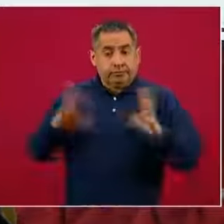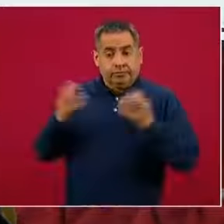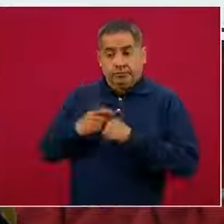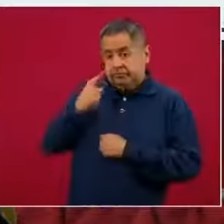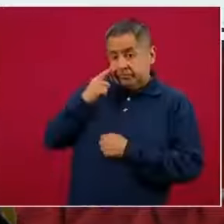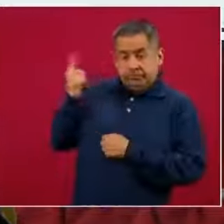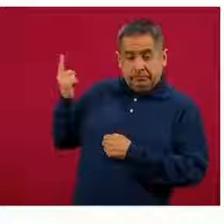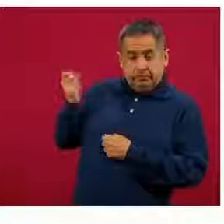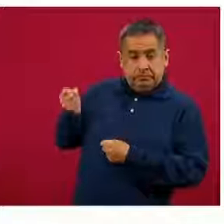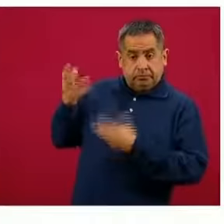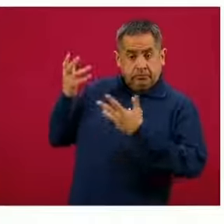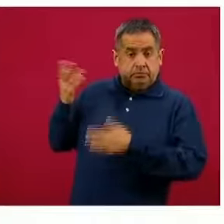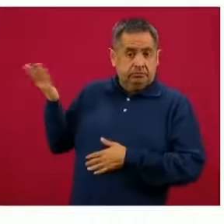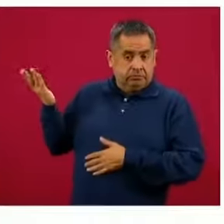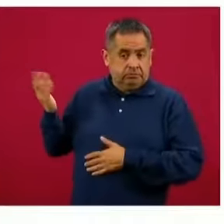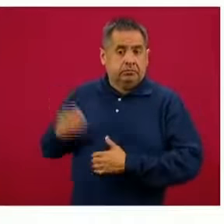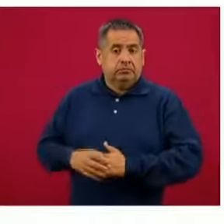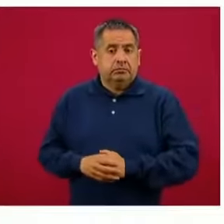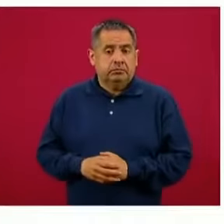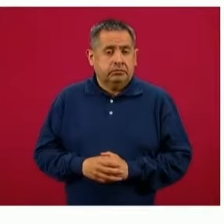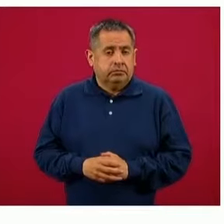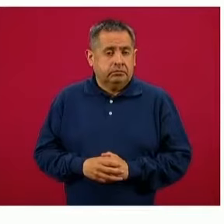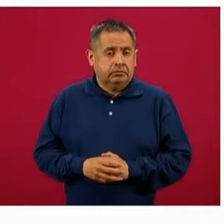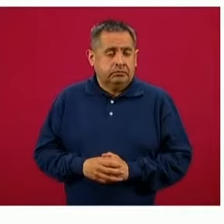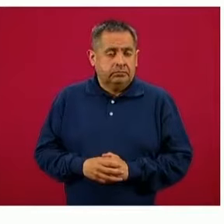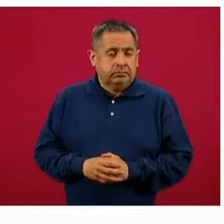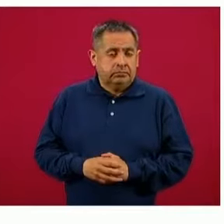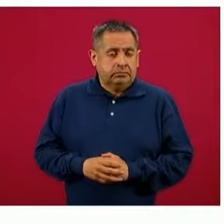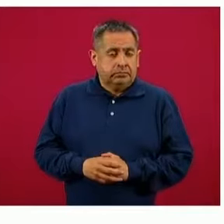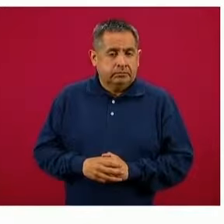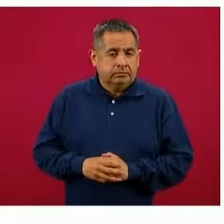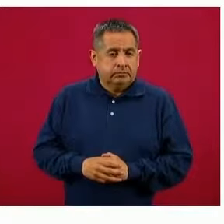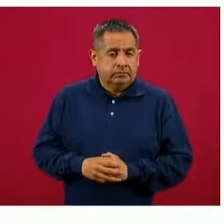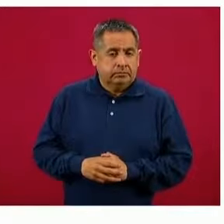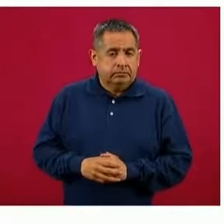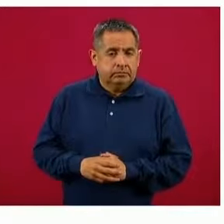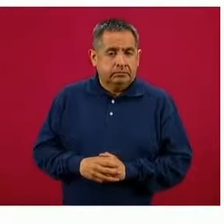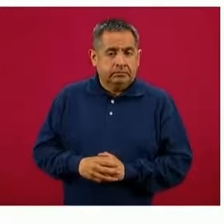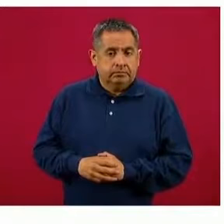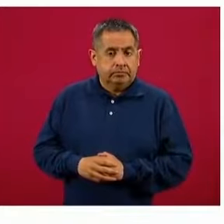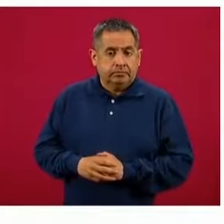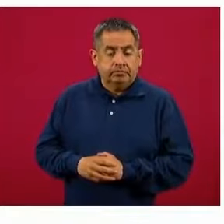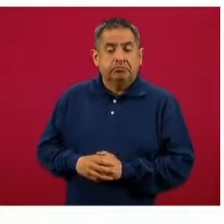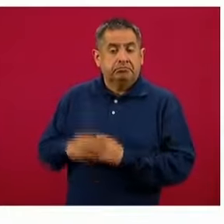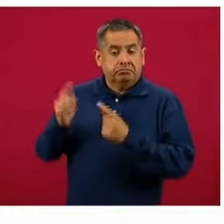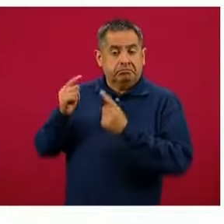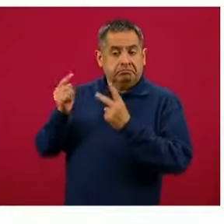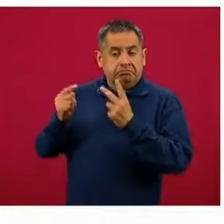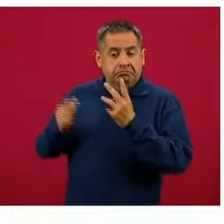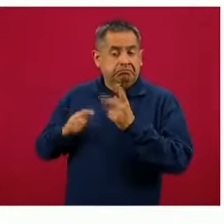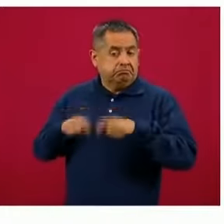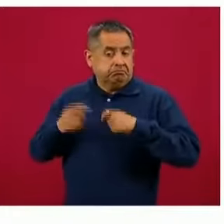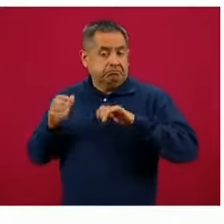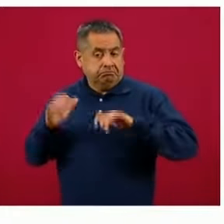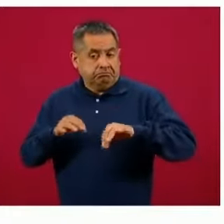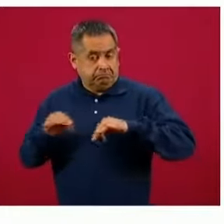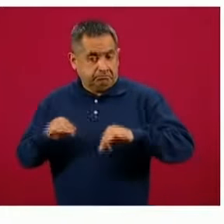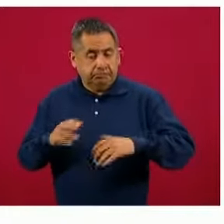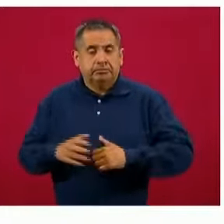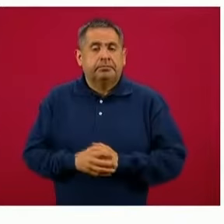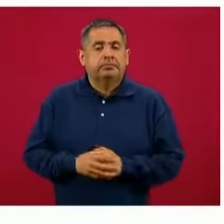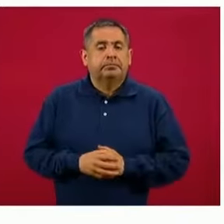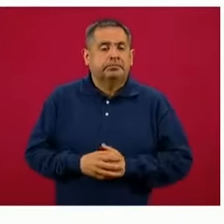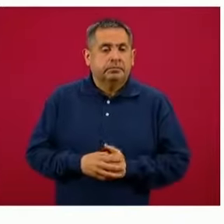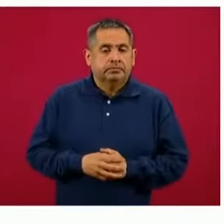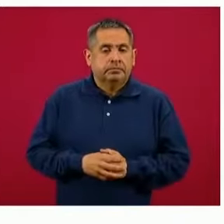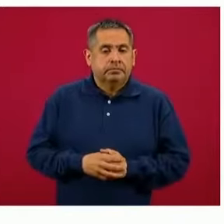médicos, 112 médicos generales y 62 especialistas, entre otras categorías que se han contratado. En la